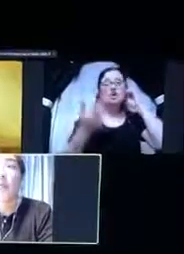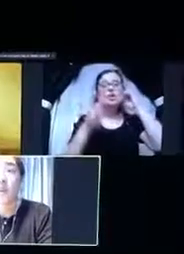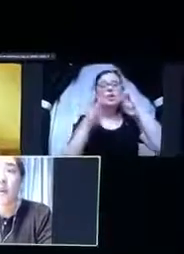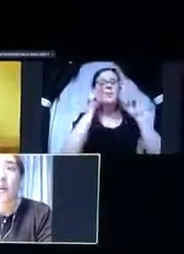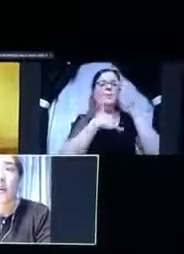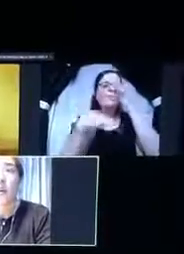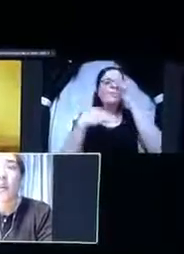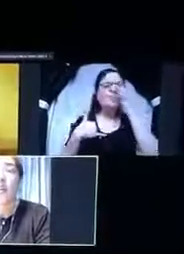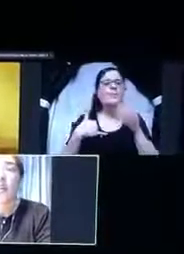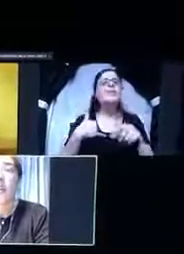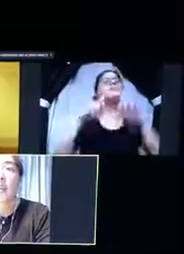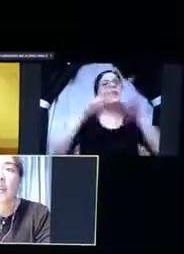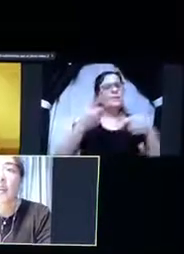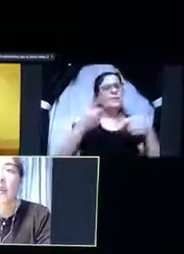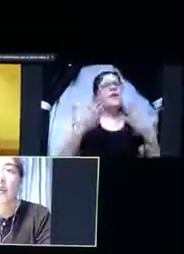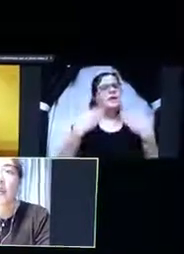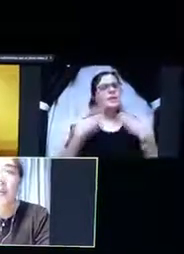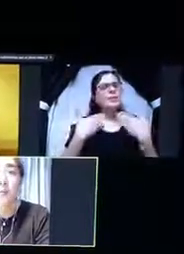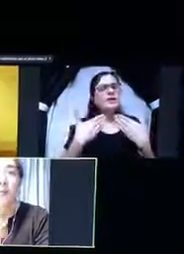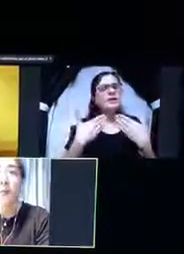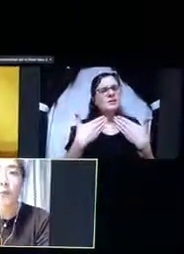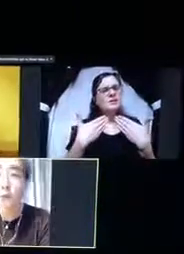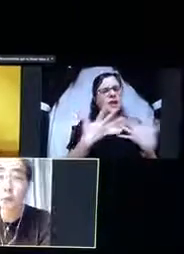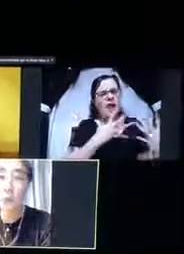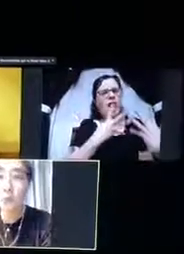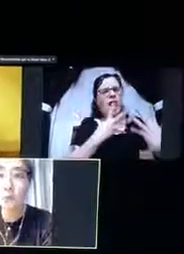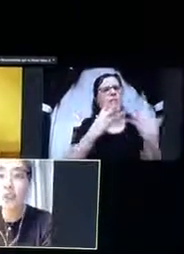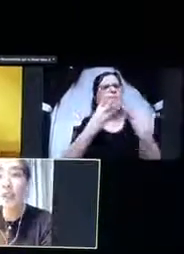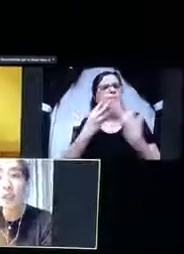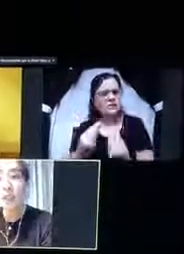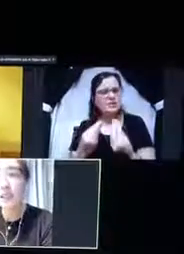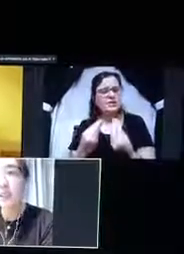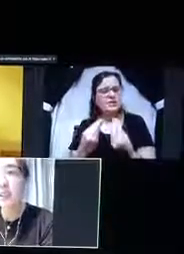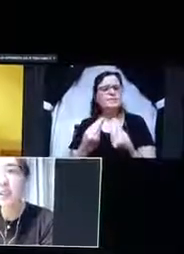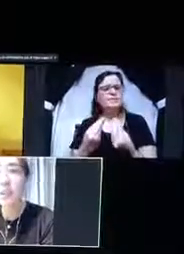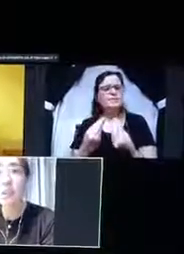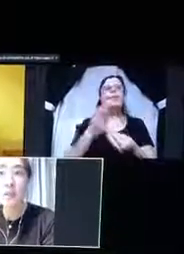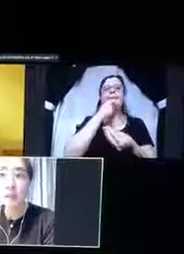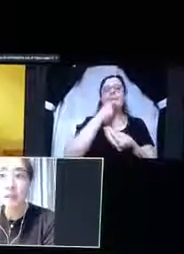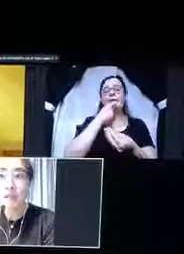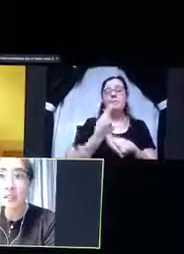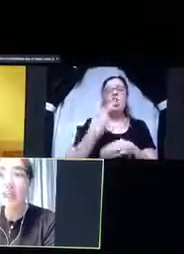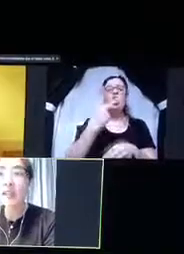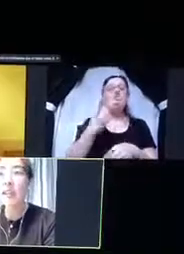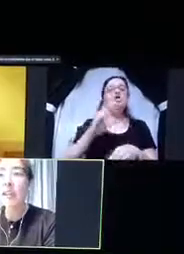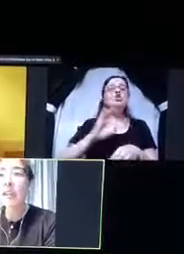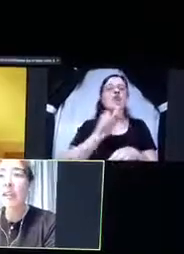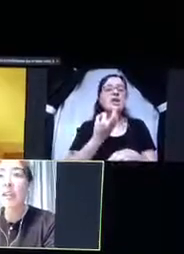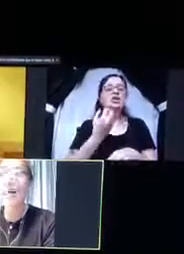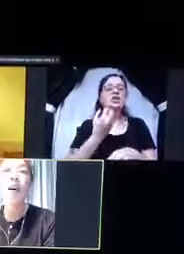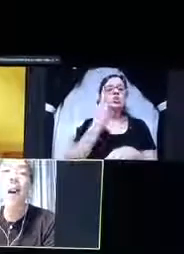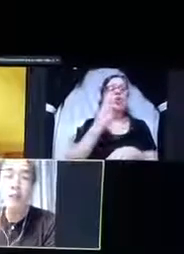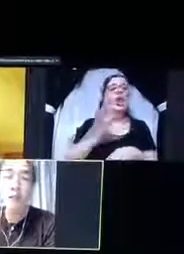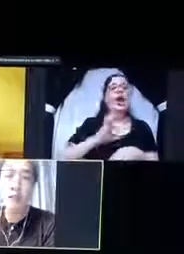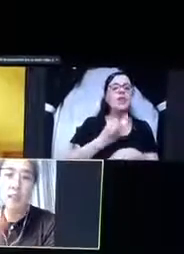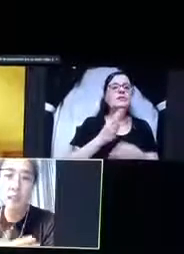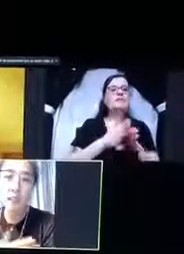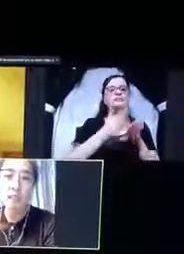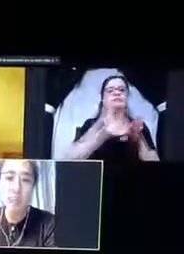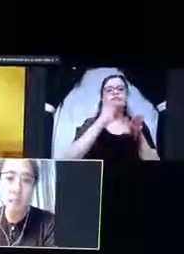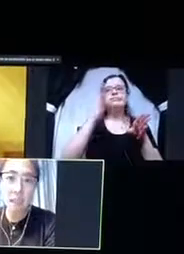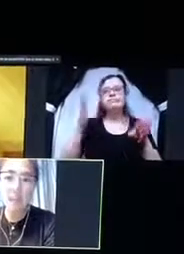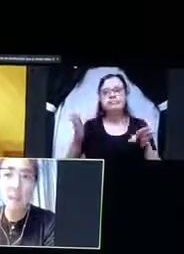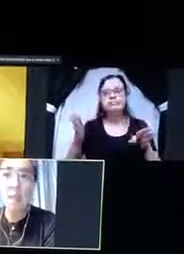de, bueno, hace 2 años, 1 año que está trabajando con esto, pero no me avanza. Hablamos de